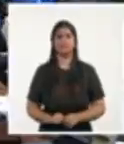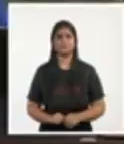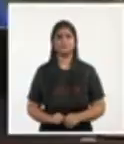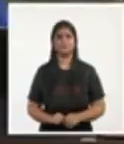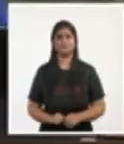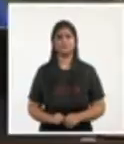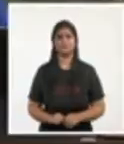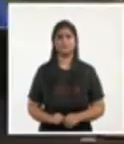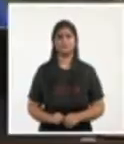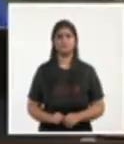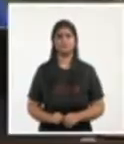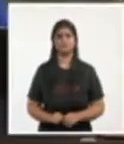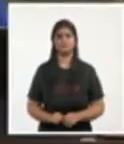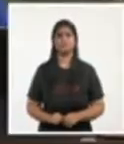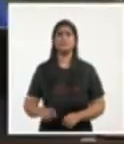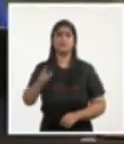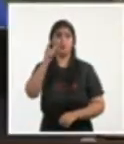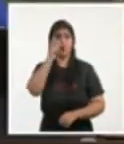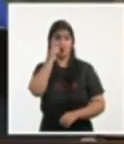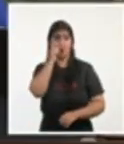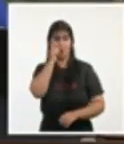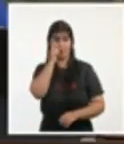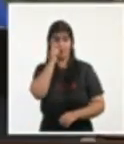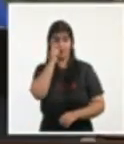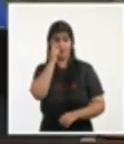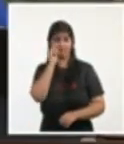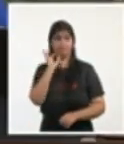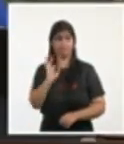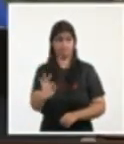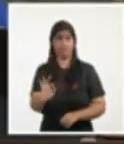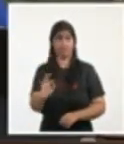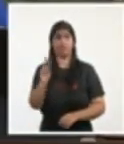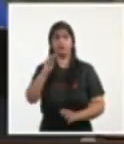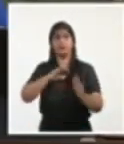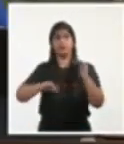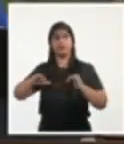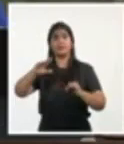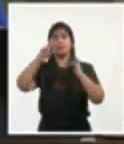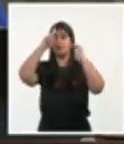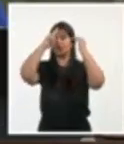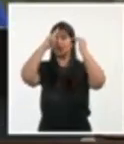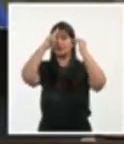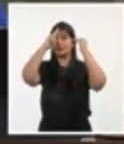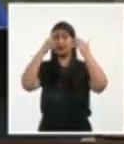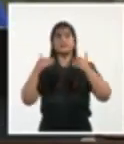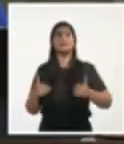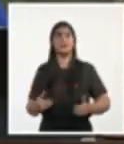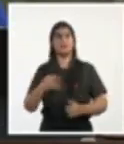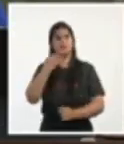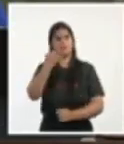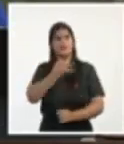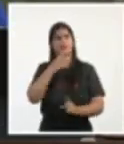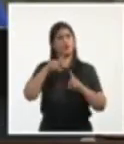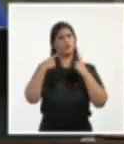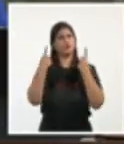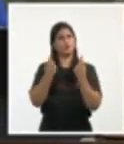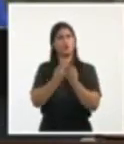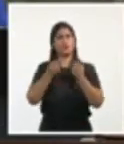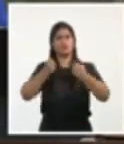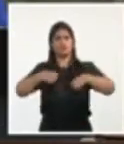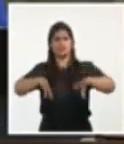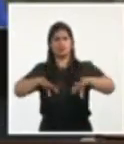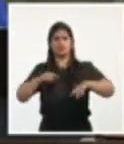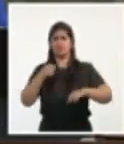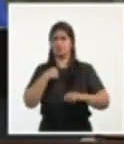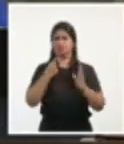la situación, ha hecho historias de vida, ha mostrado ejemplos y argumentos que realmente son convincentes. Yo quería apoyar solo con un dato. Miren,